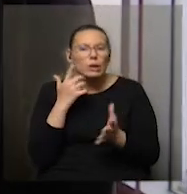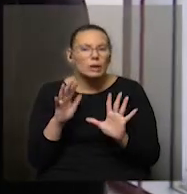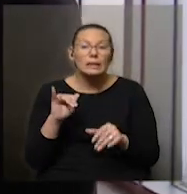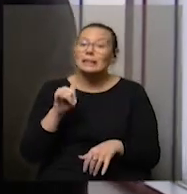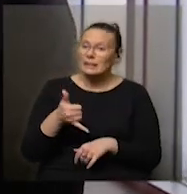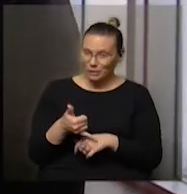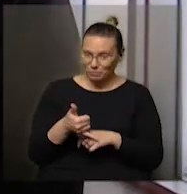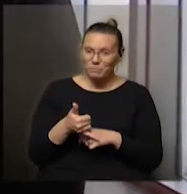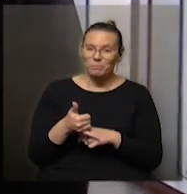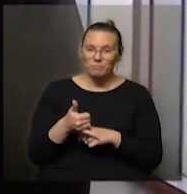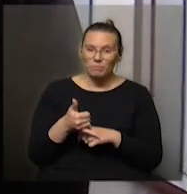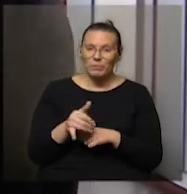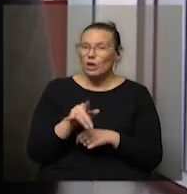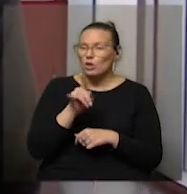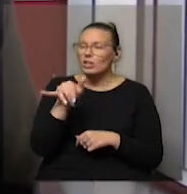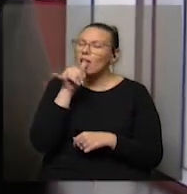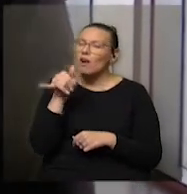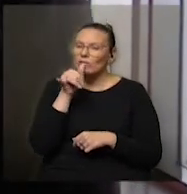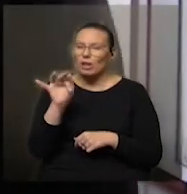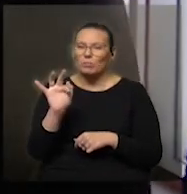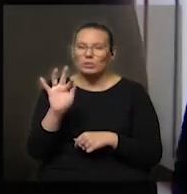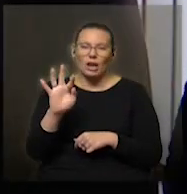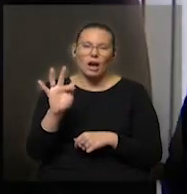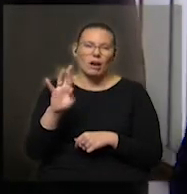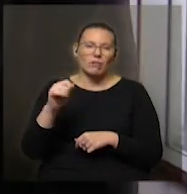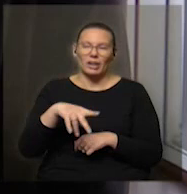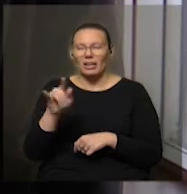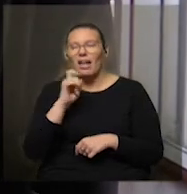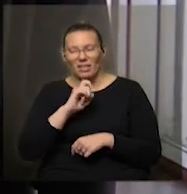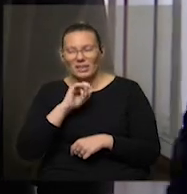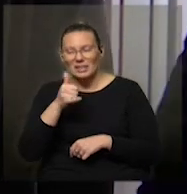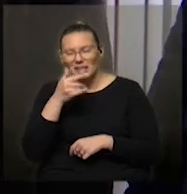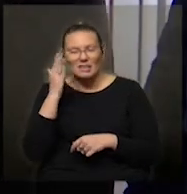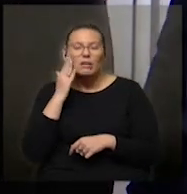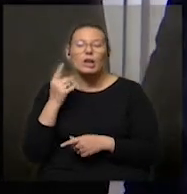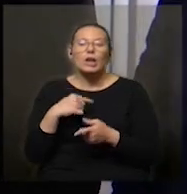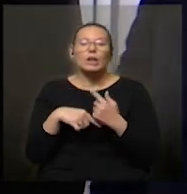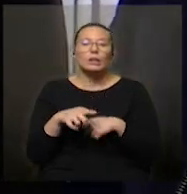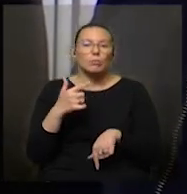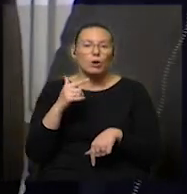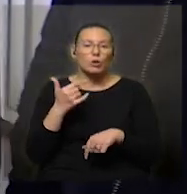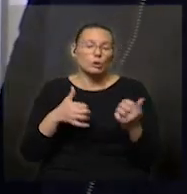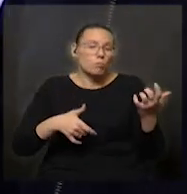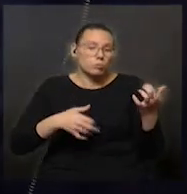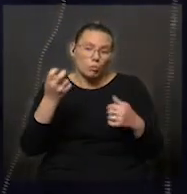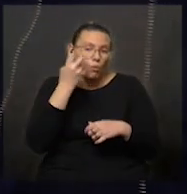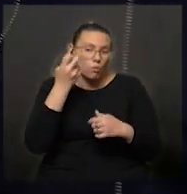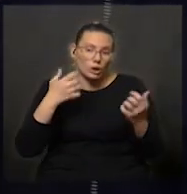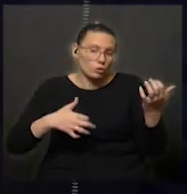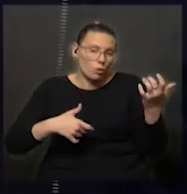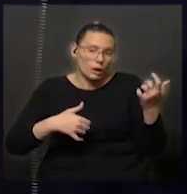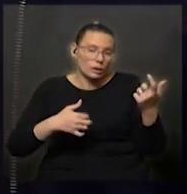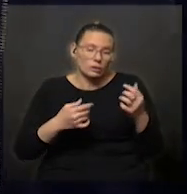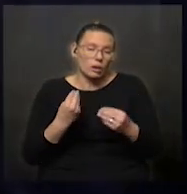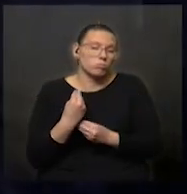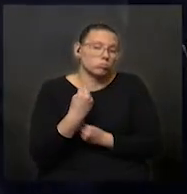Sí, tenemos. No se la contamos a Frank todavía, no, mentira. Bueno, ya estamos en vista de bajistas.